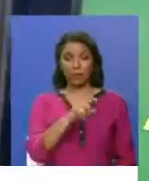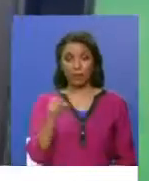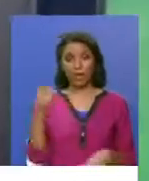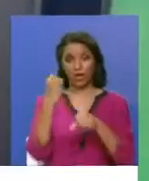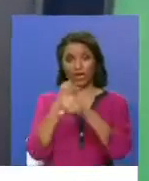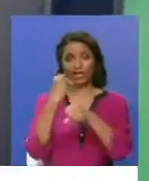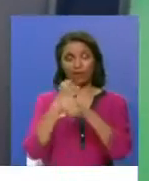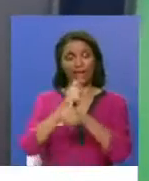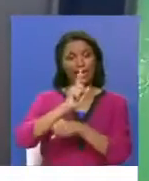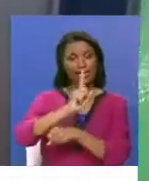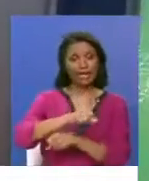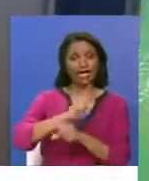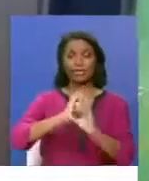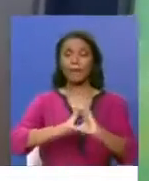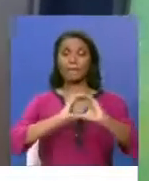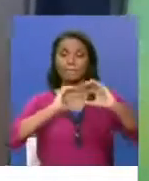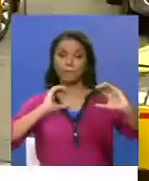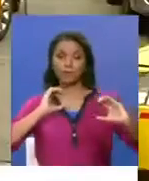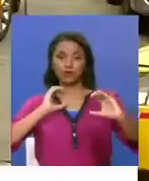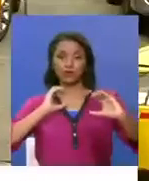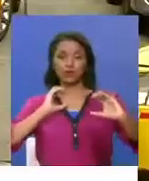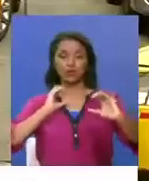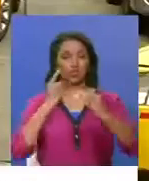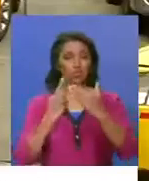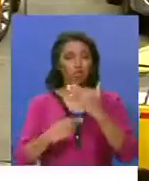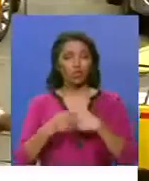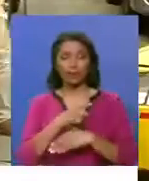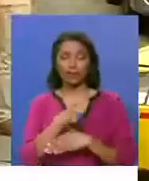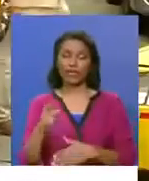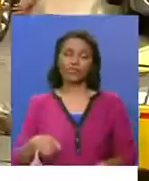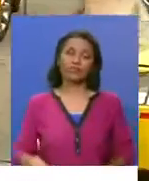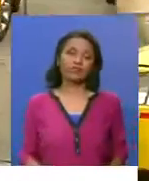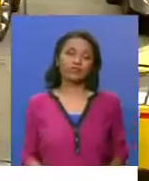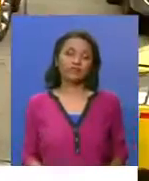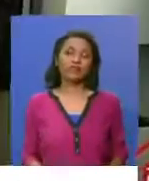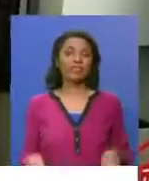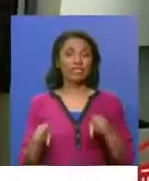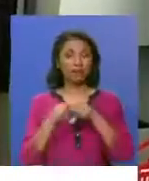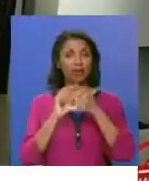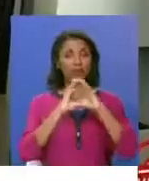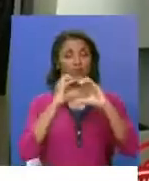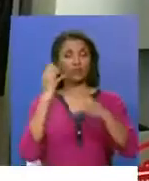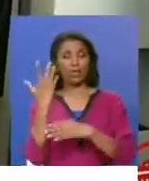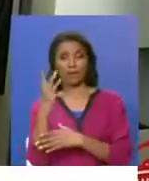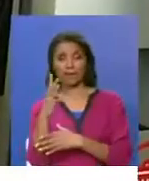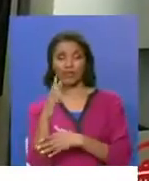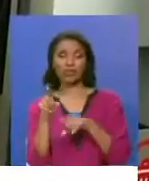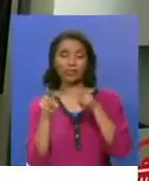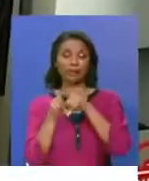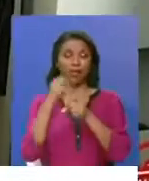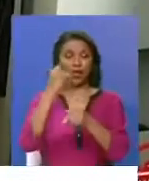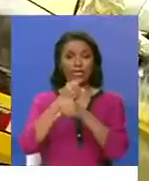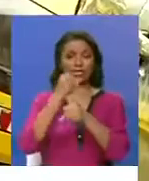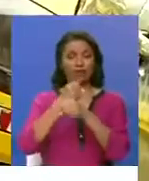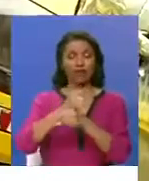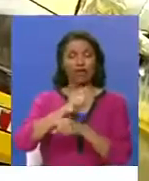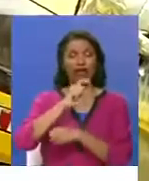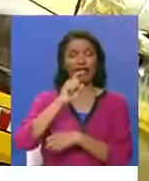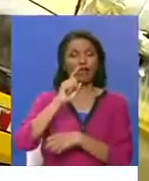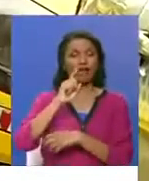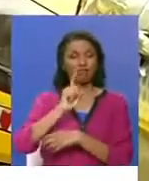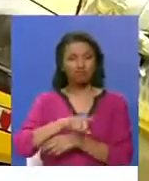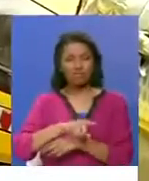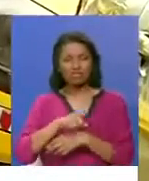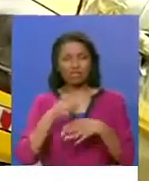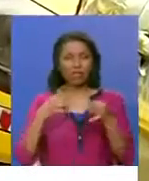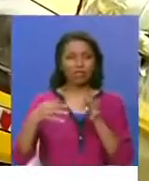$3.95, tanto para el transporte selectivo, colectivo, colegial y de turismo. ¿En qué consiste este mecanismo